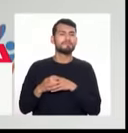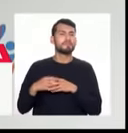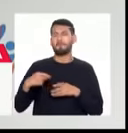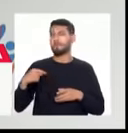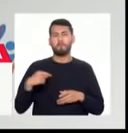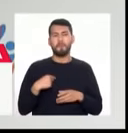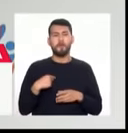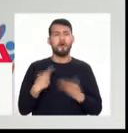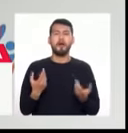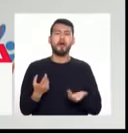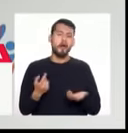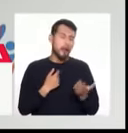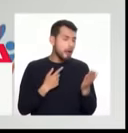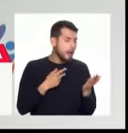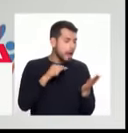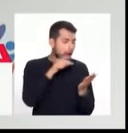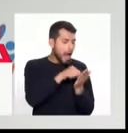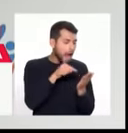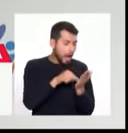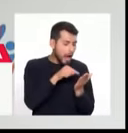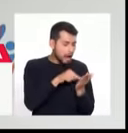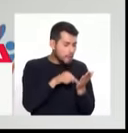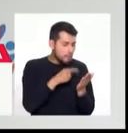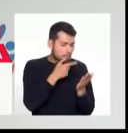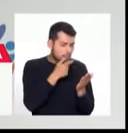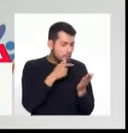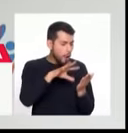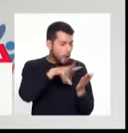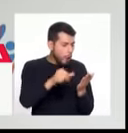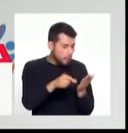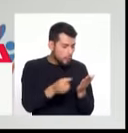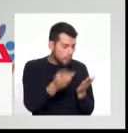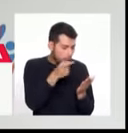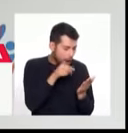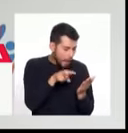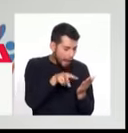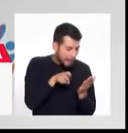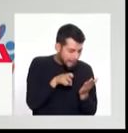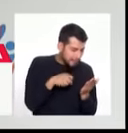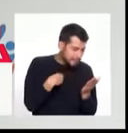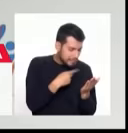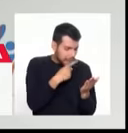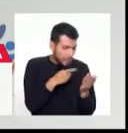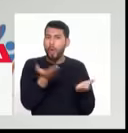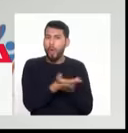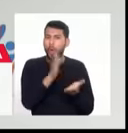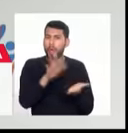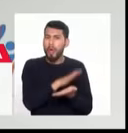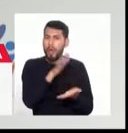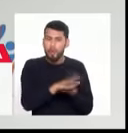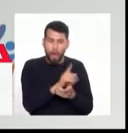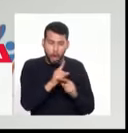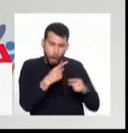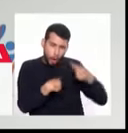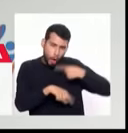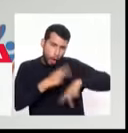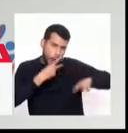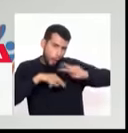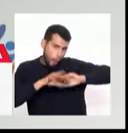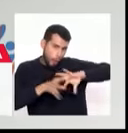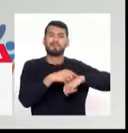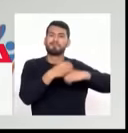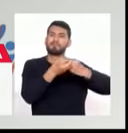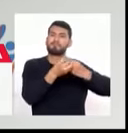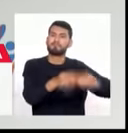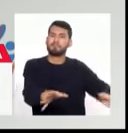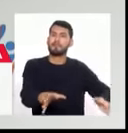está totalmente sobrevestida la señora para un evento diurno, ¿no? Con este vestido lleno de brillos, no sé si